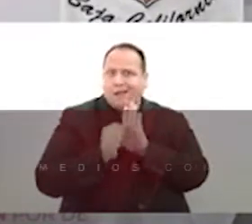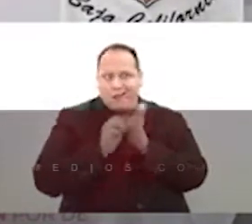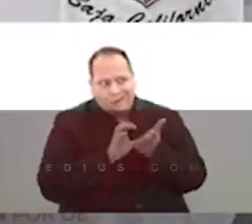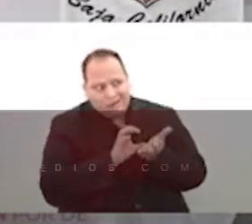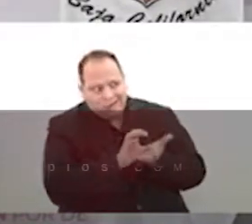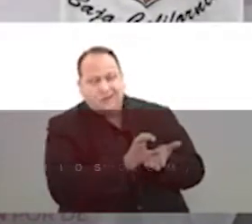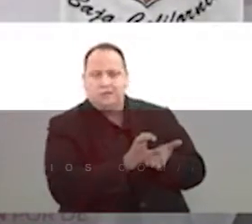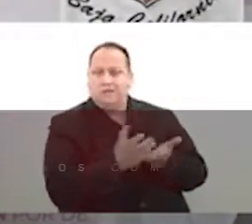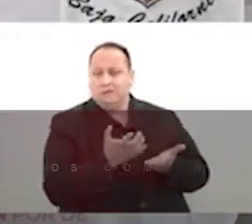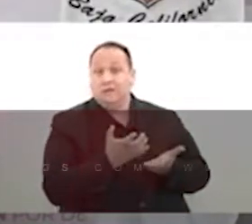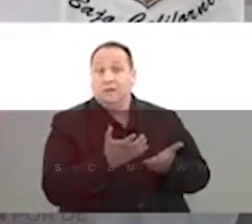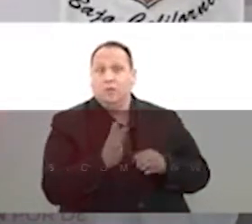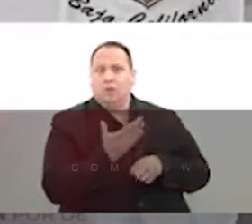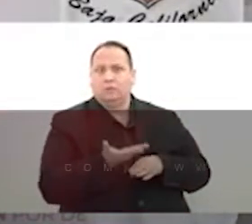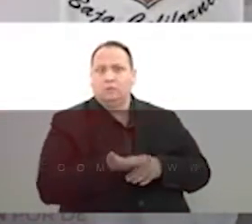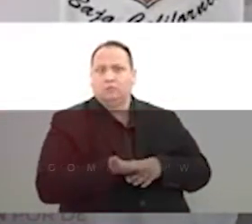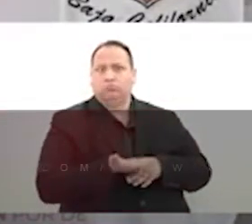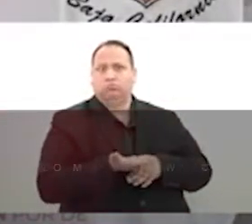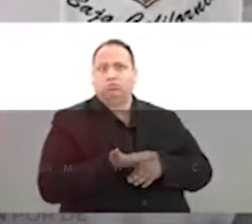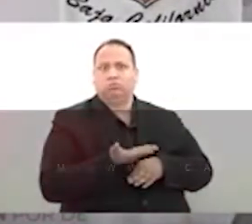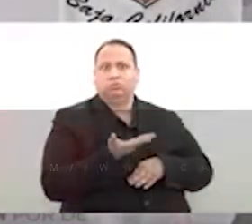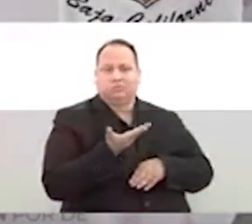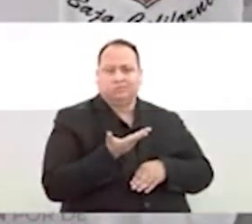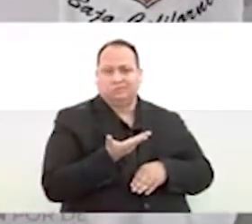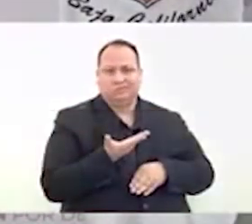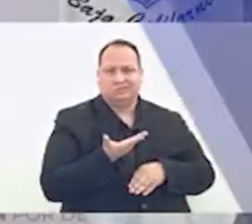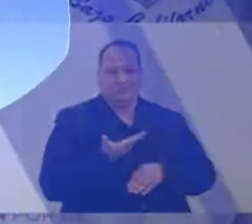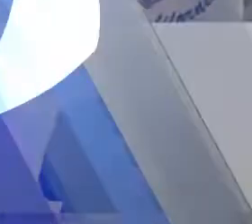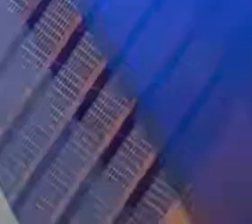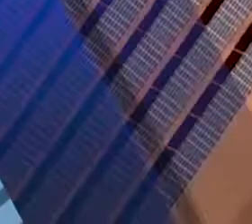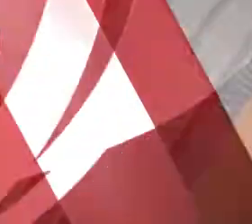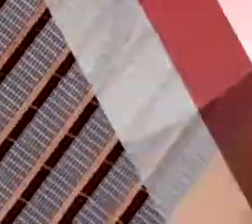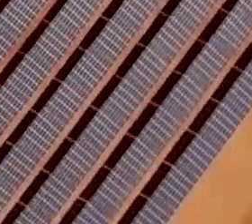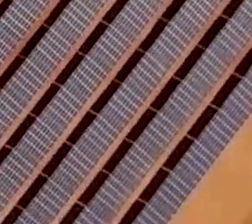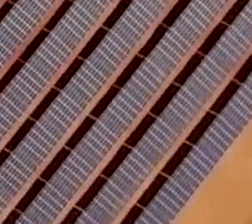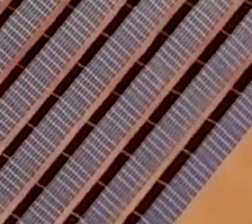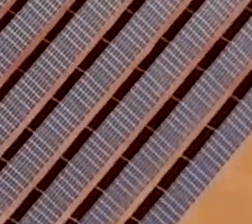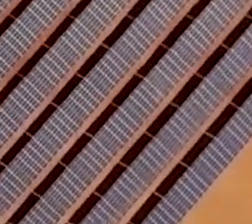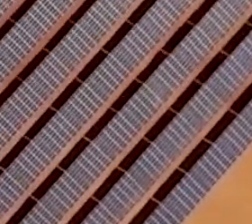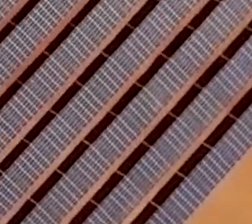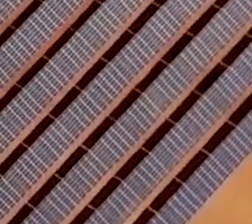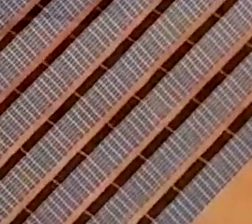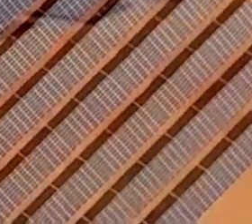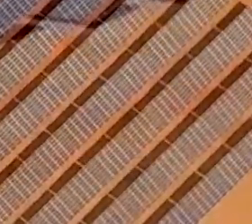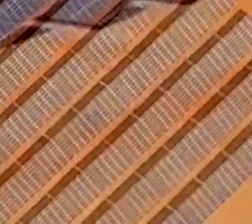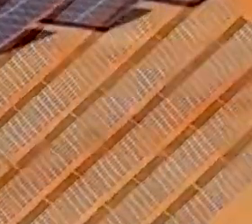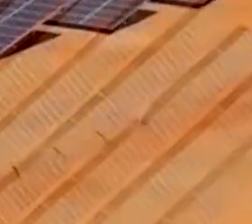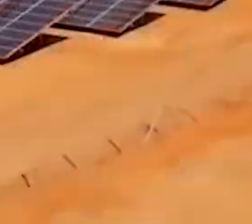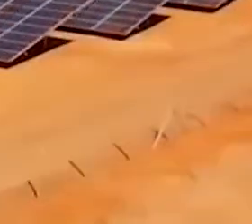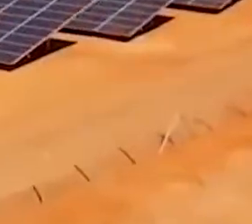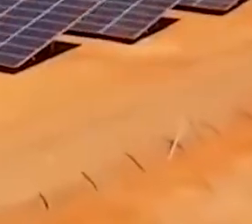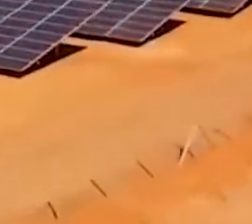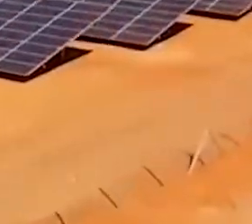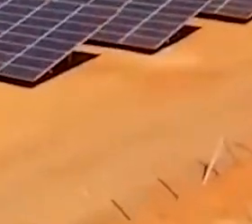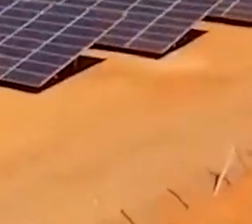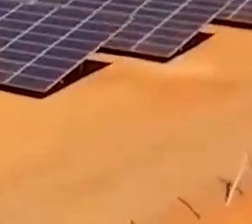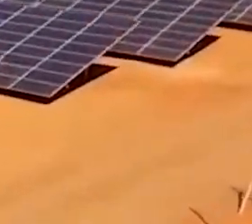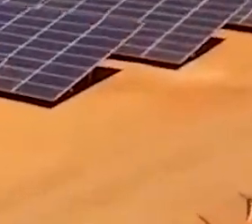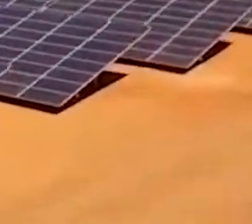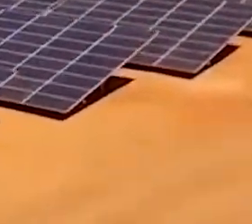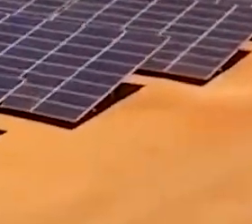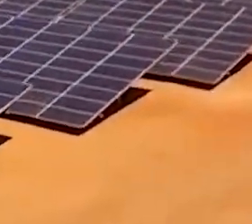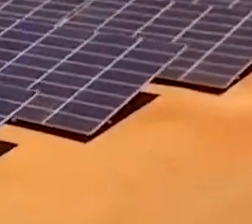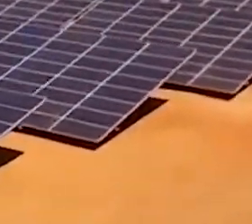arranque, porque incrementa, por algo que no se va a construir. Es la Fiscalía General del Estado la que tiene un proceso abierto en contra